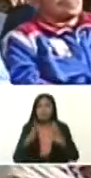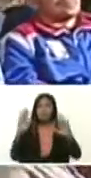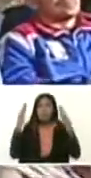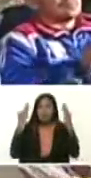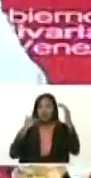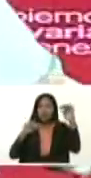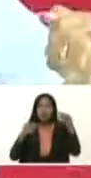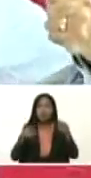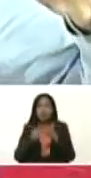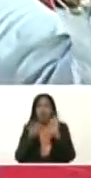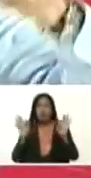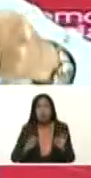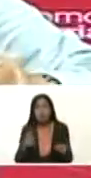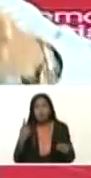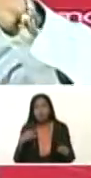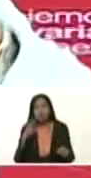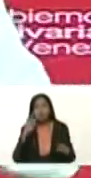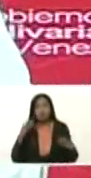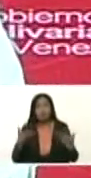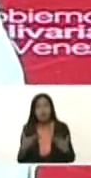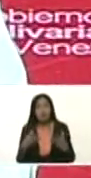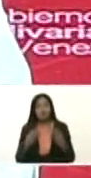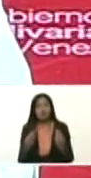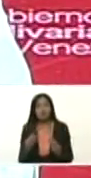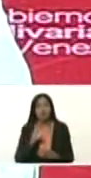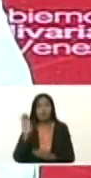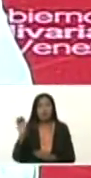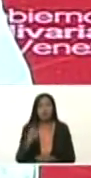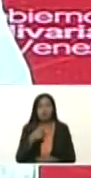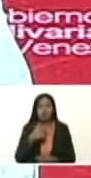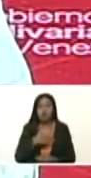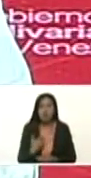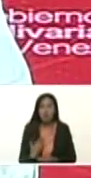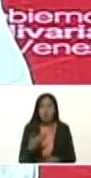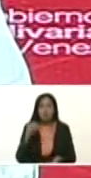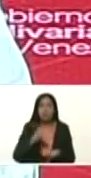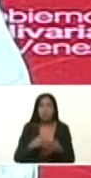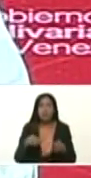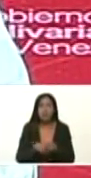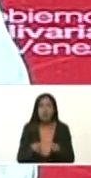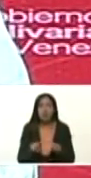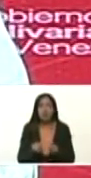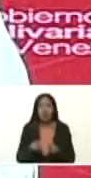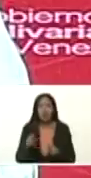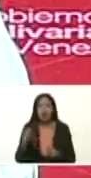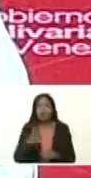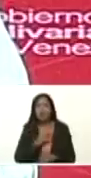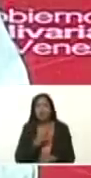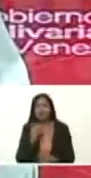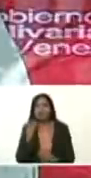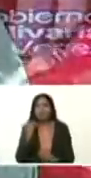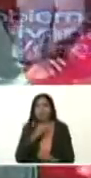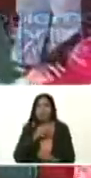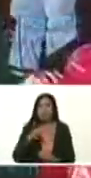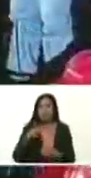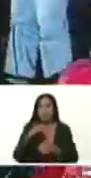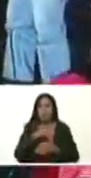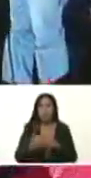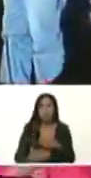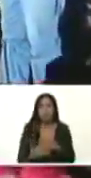Jesús Rivero, que tiene mucho que darle al país. Yo quiero que pongamos la universidad al lado de todos nuestros